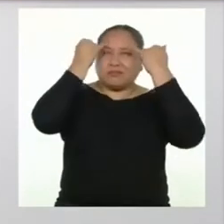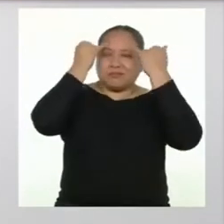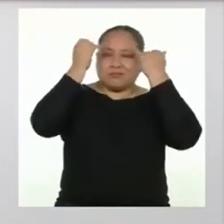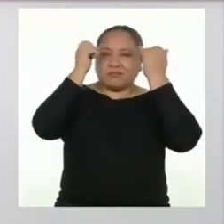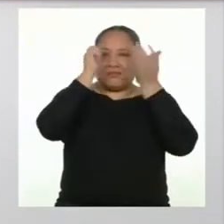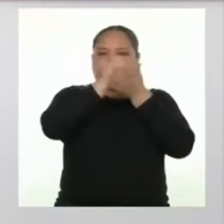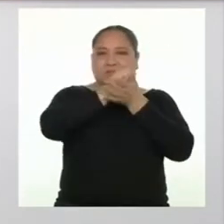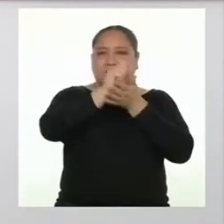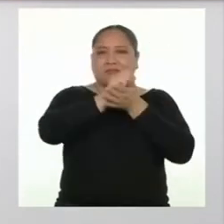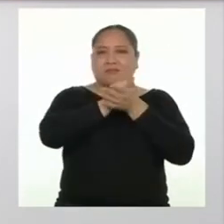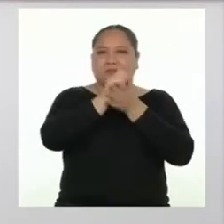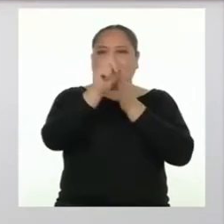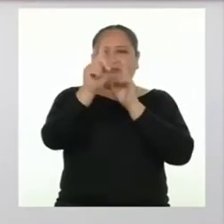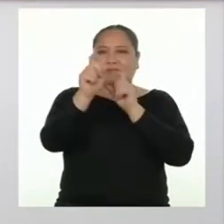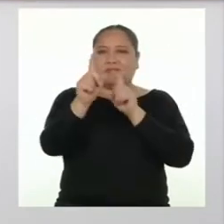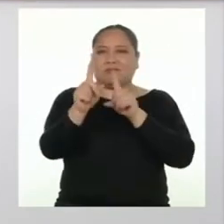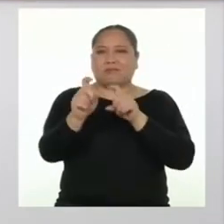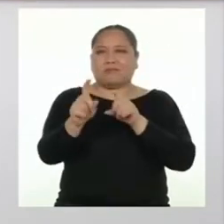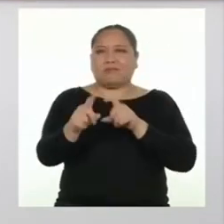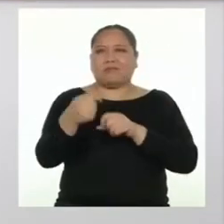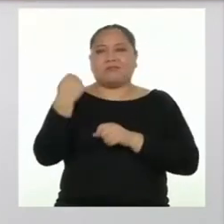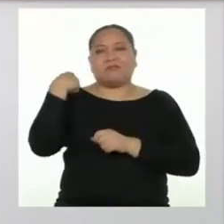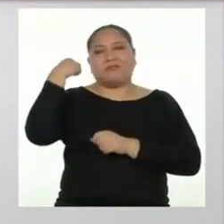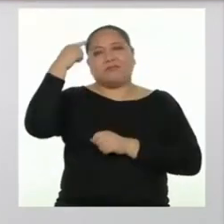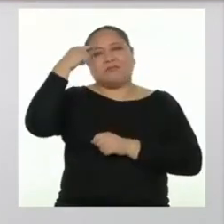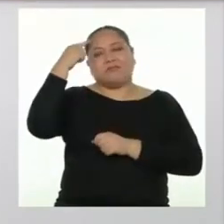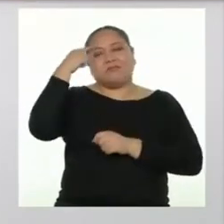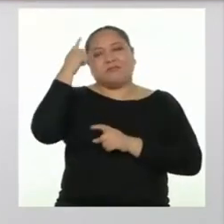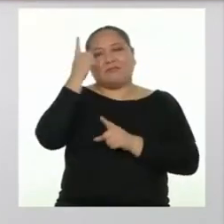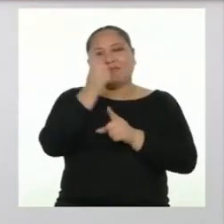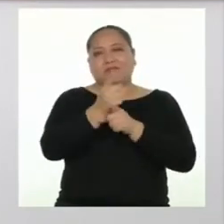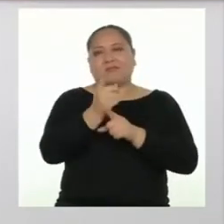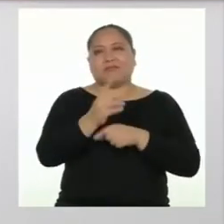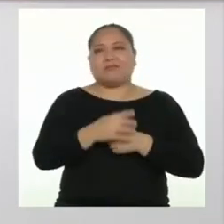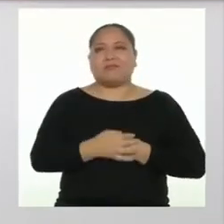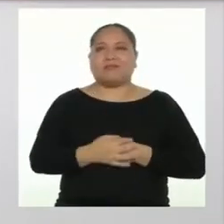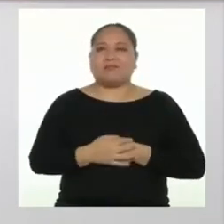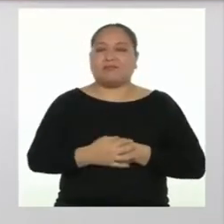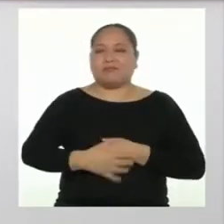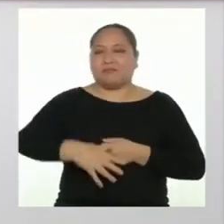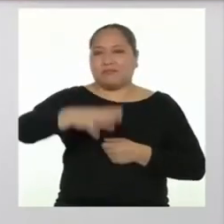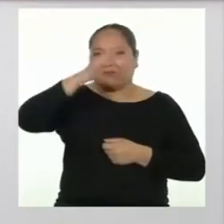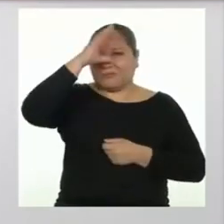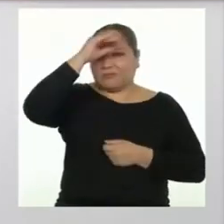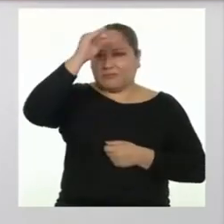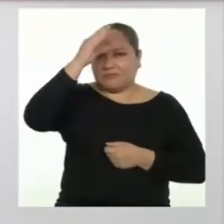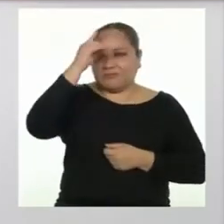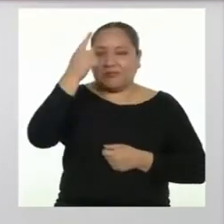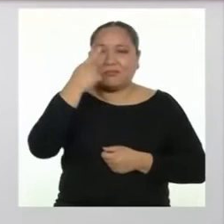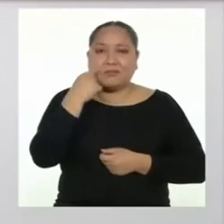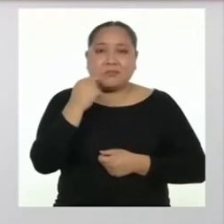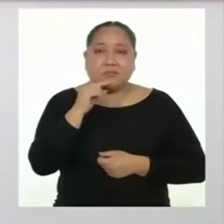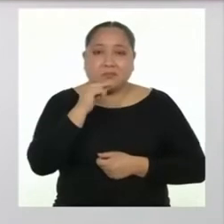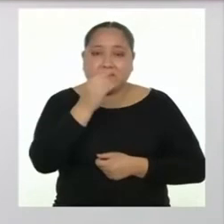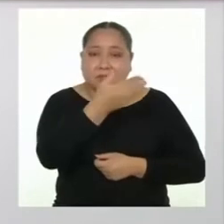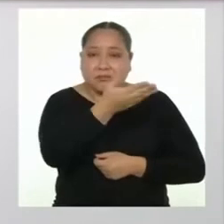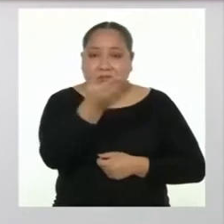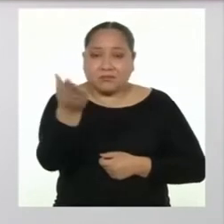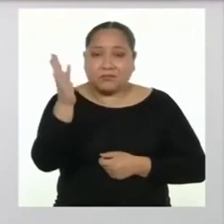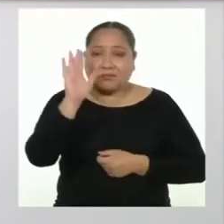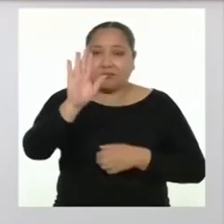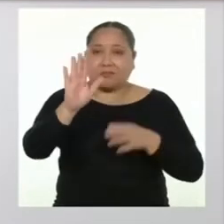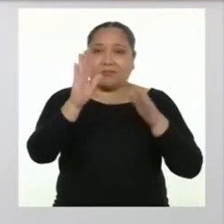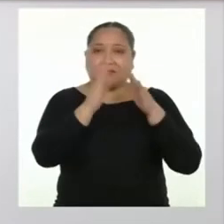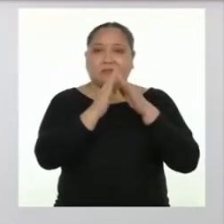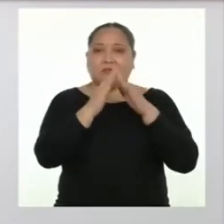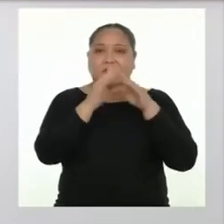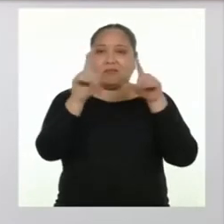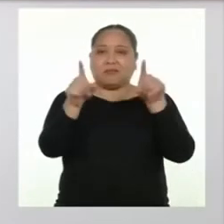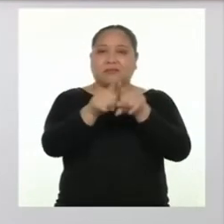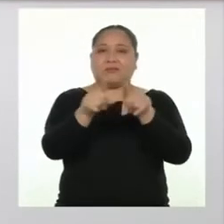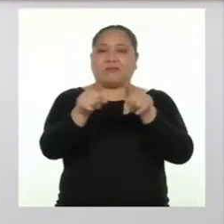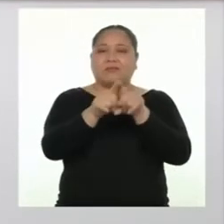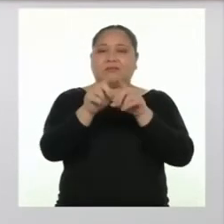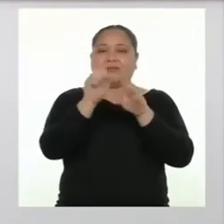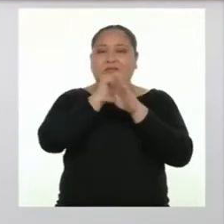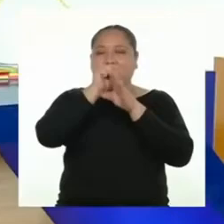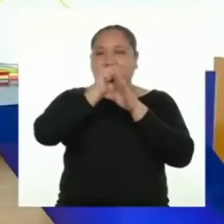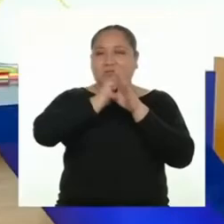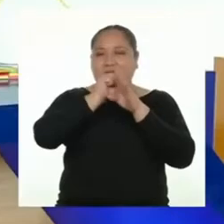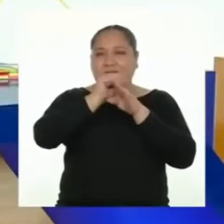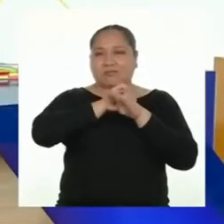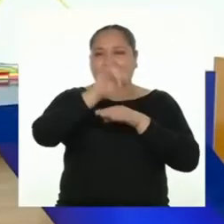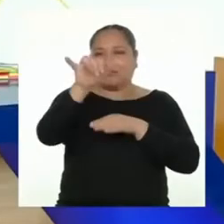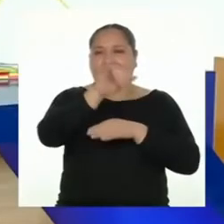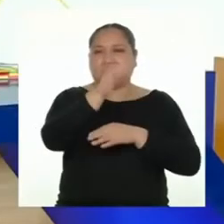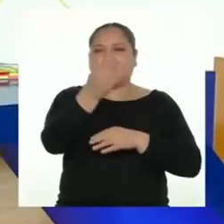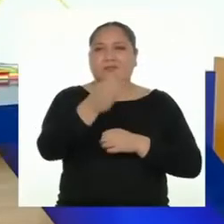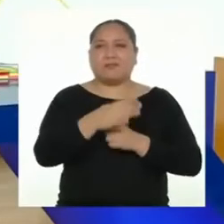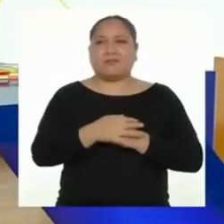ideas, escribamos preguntas que consideremos apropiadas. Chicas, chicos, ustedes en casa hagan el mismo